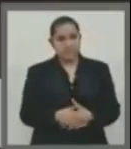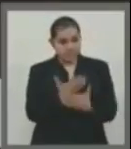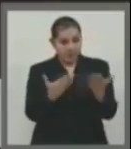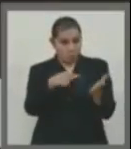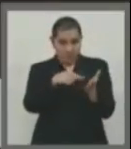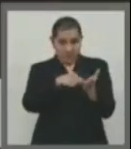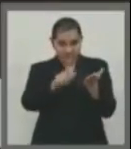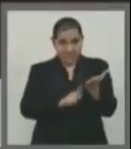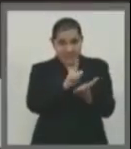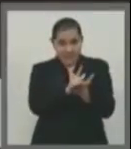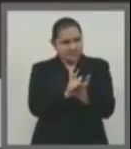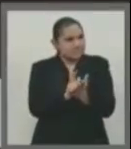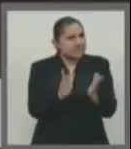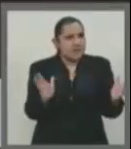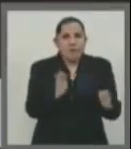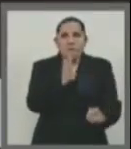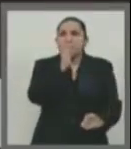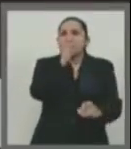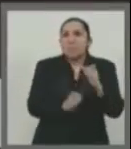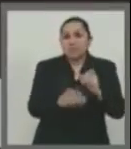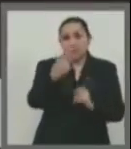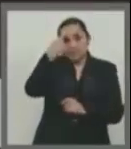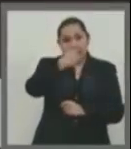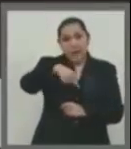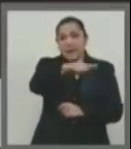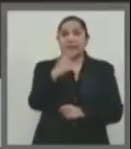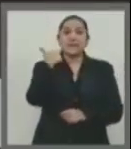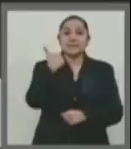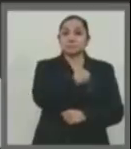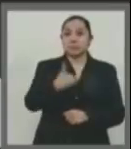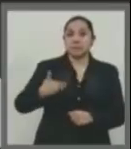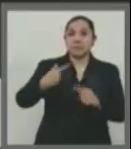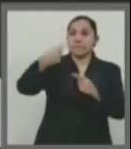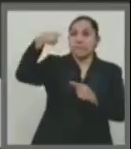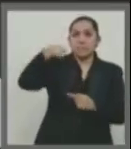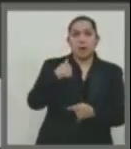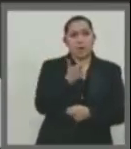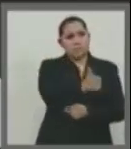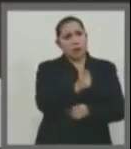se pone fin a las pensiones de los expresidentes.